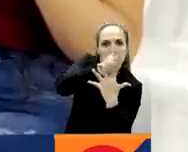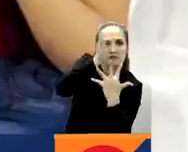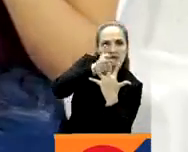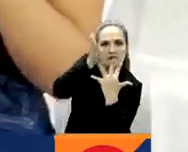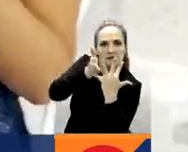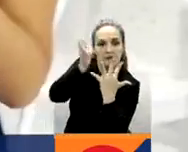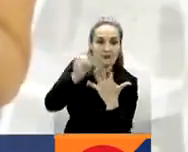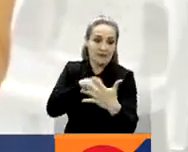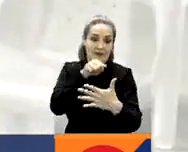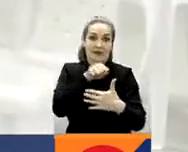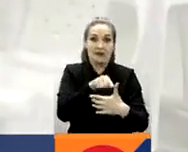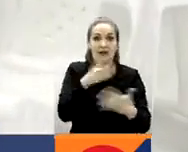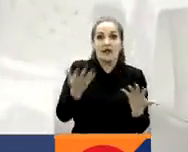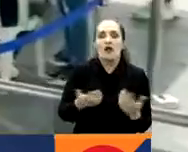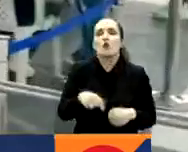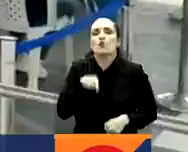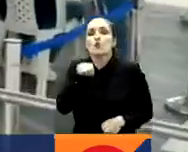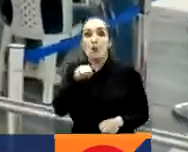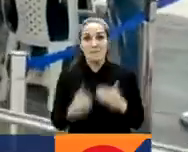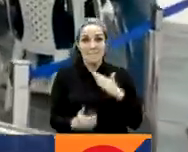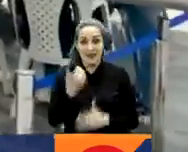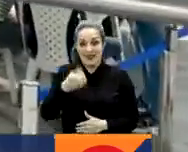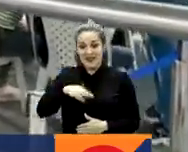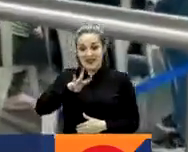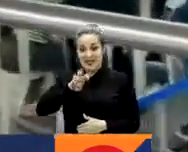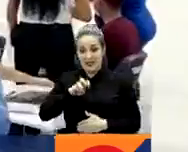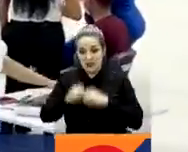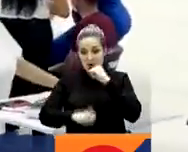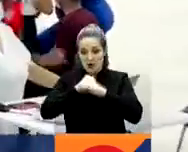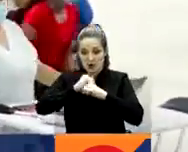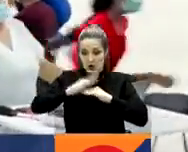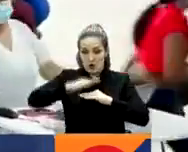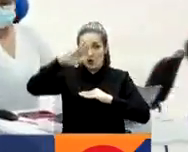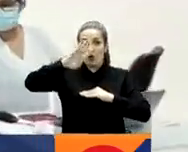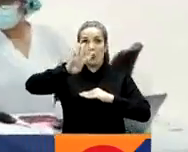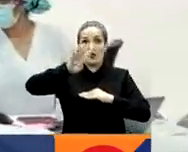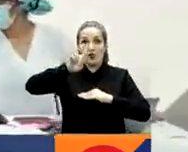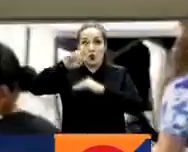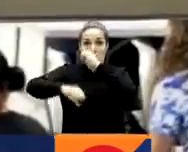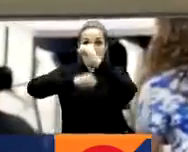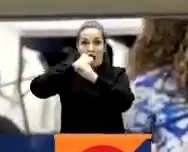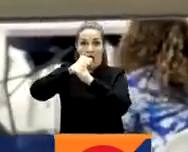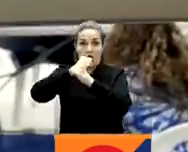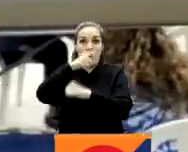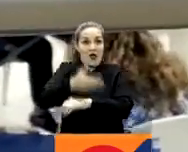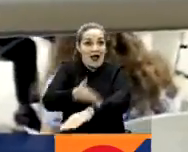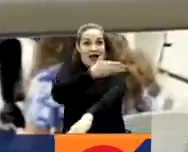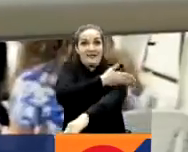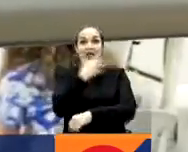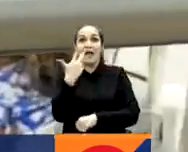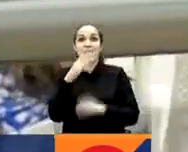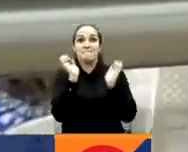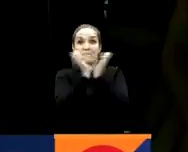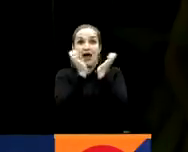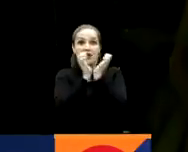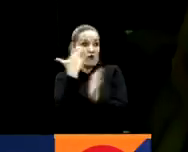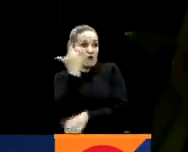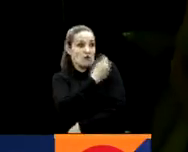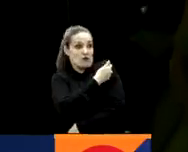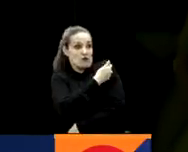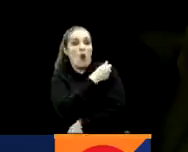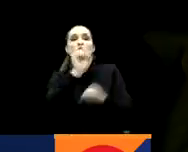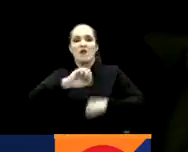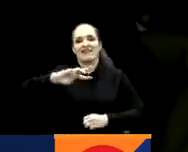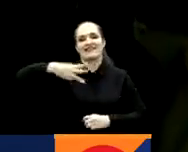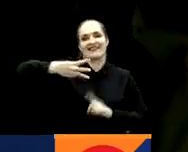entre 18 y 49 años y se aplicó la segunda vacuna en mayo de este año o antes, ya podrá recibir la tercera dosis. Vemos